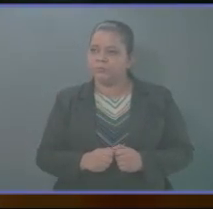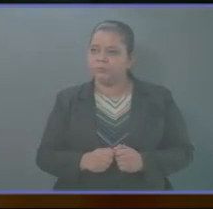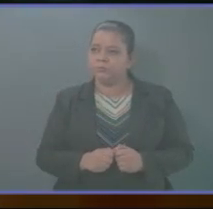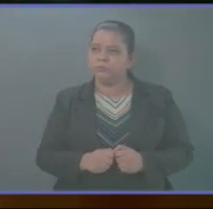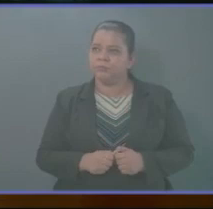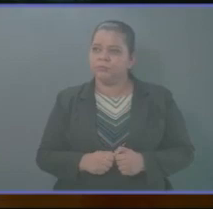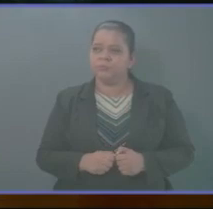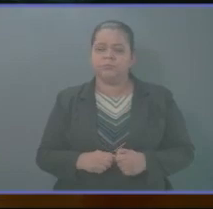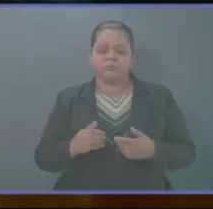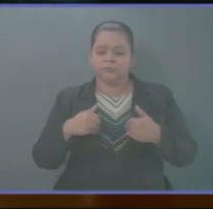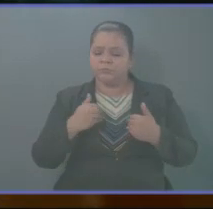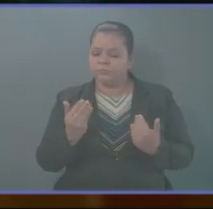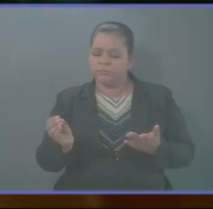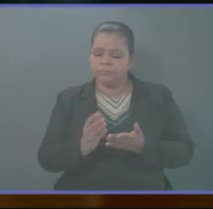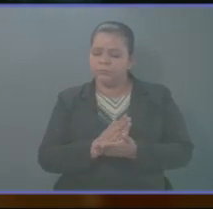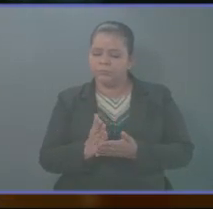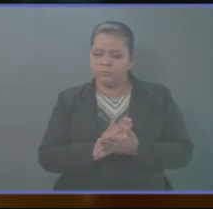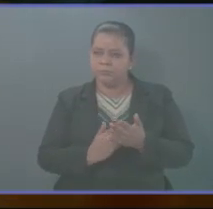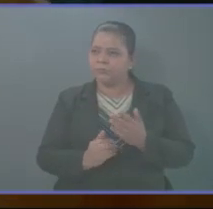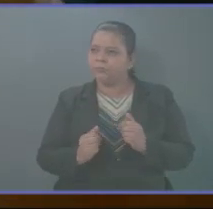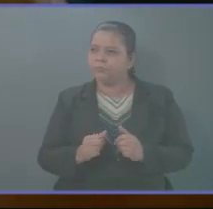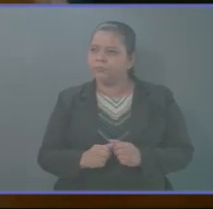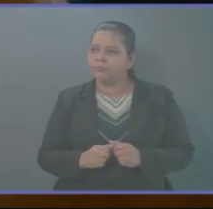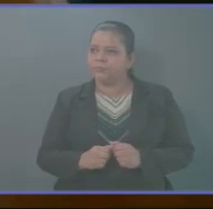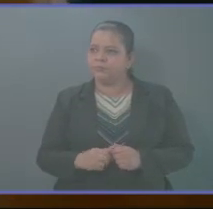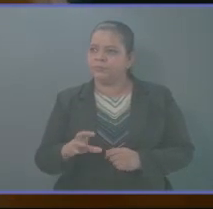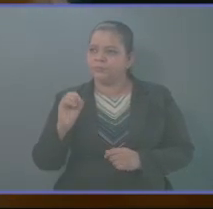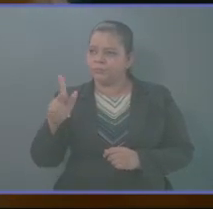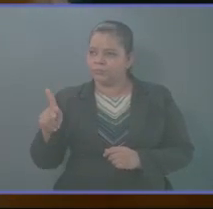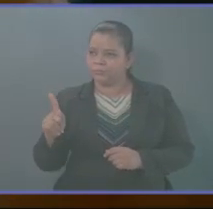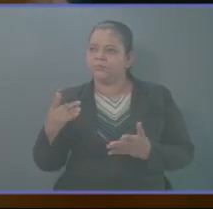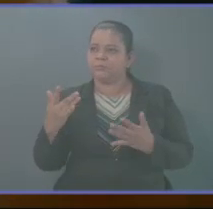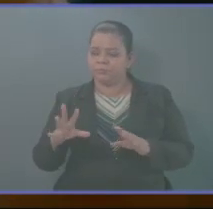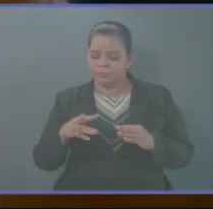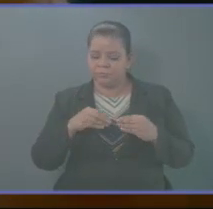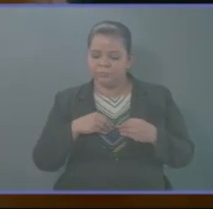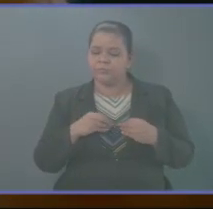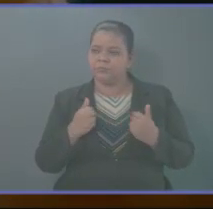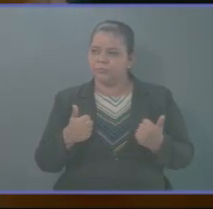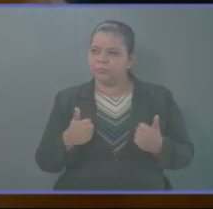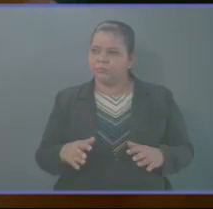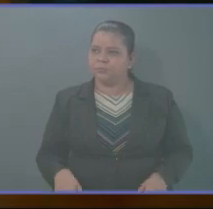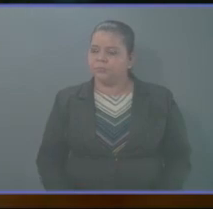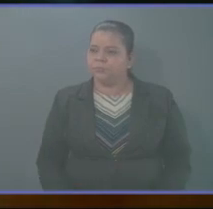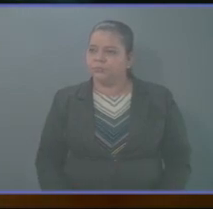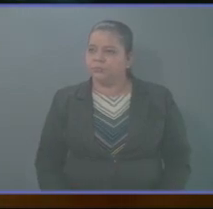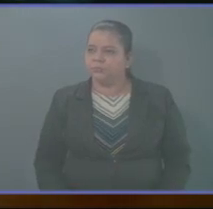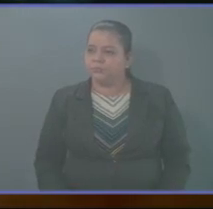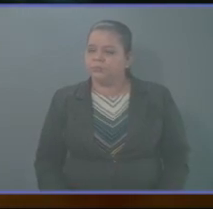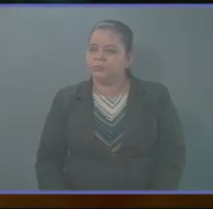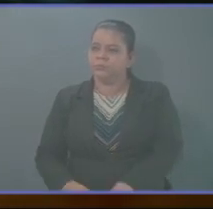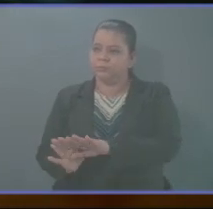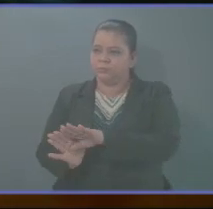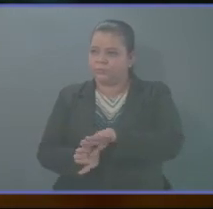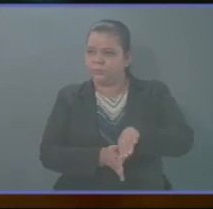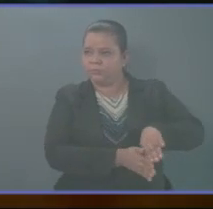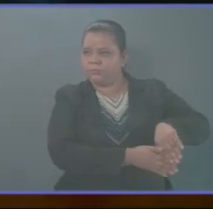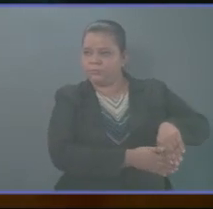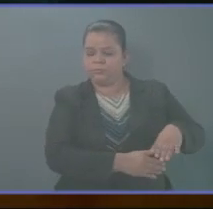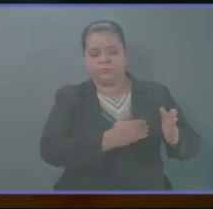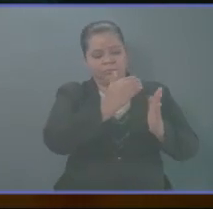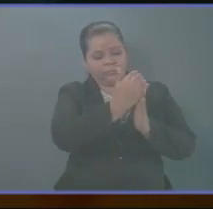no hay voto, ¿verdad? También. Vaya, se da por recibido. Pasamos al